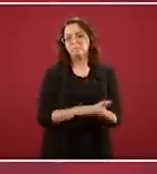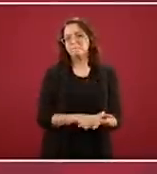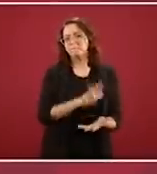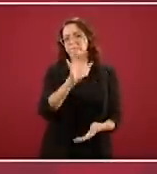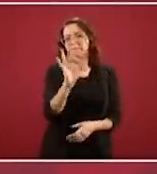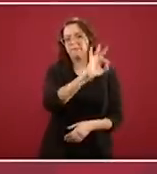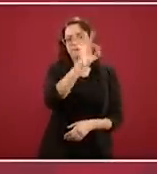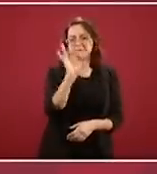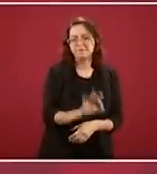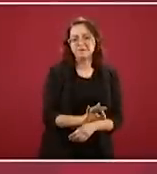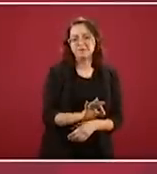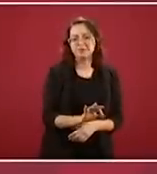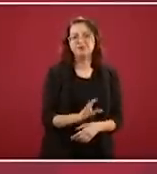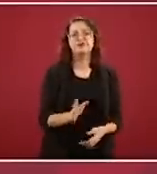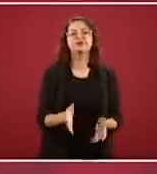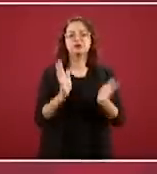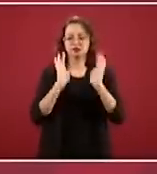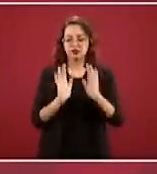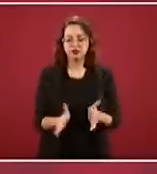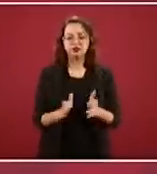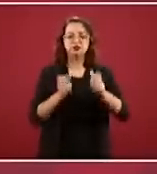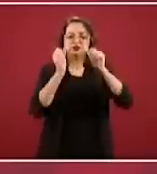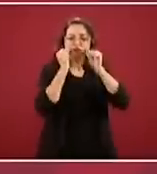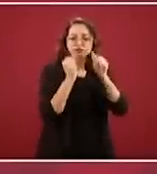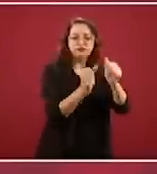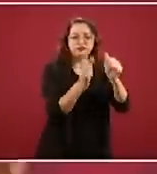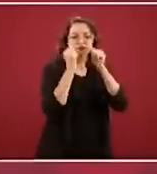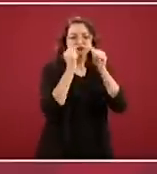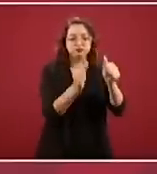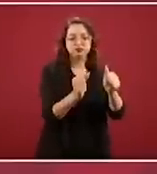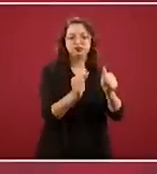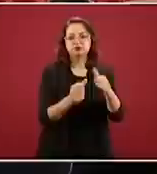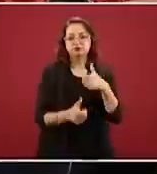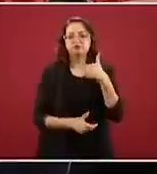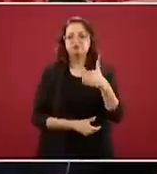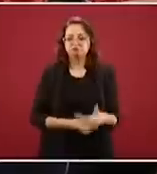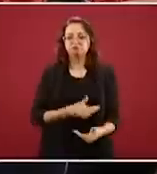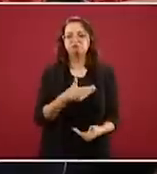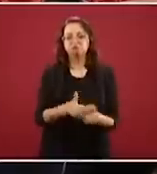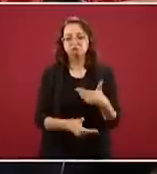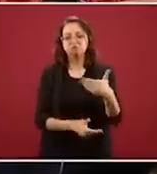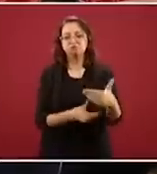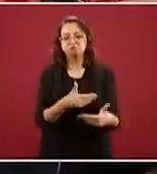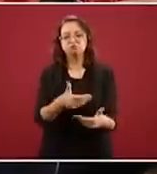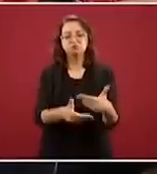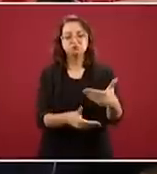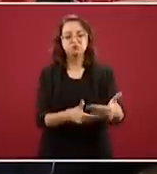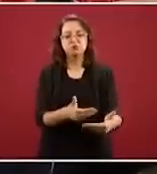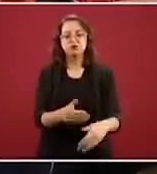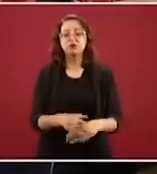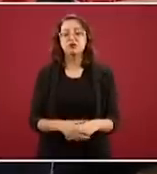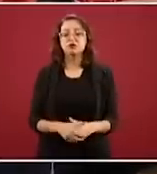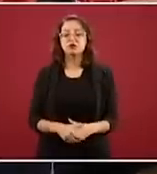y se están atendiendo y hemos podido avanzar